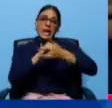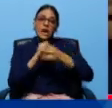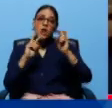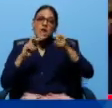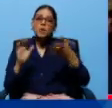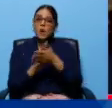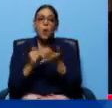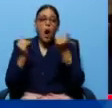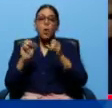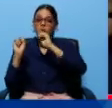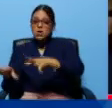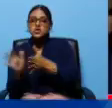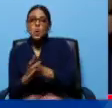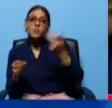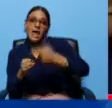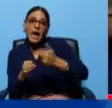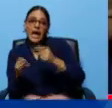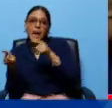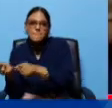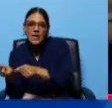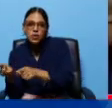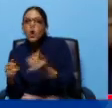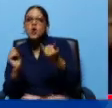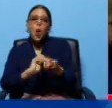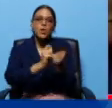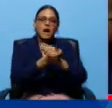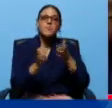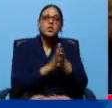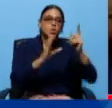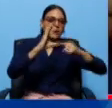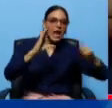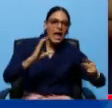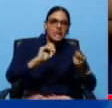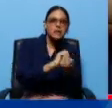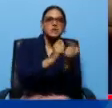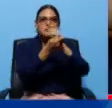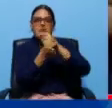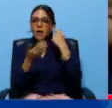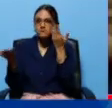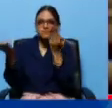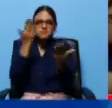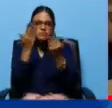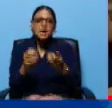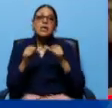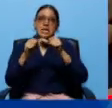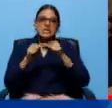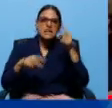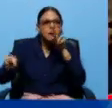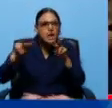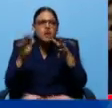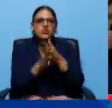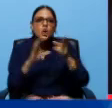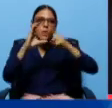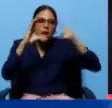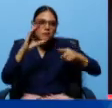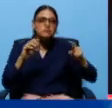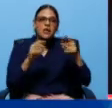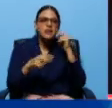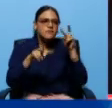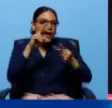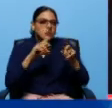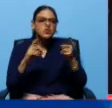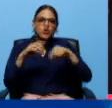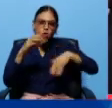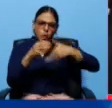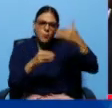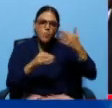energía eléctrica. Ya no va a ser la combustión, sino la energía eléctrica. Y evoluciona